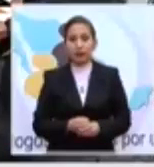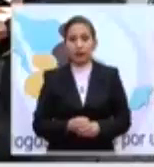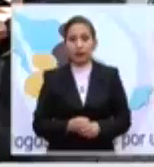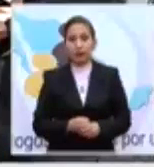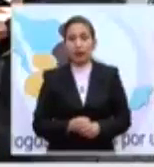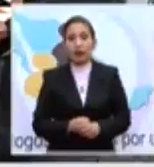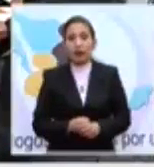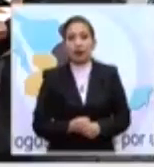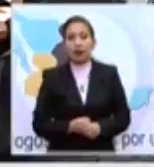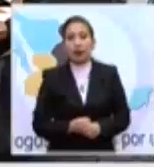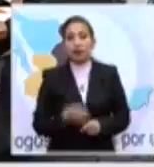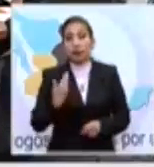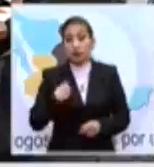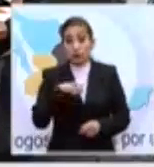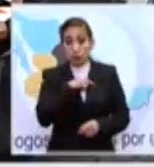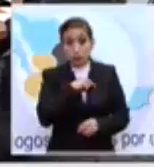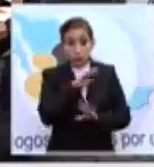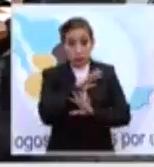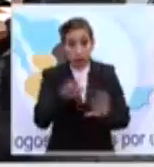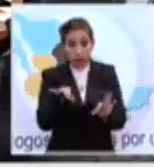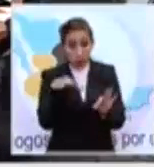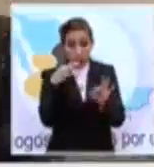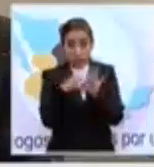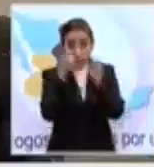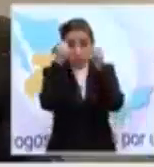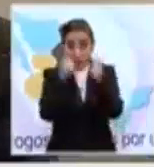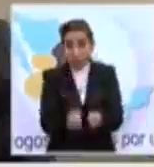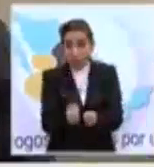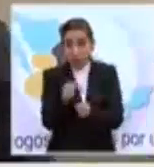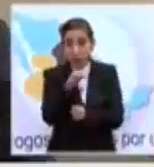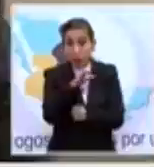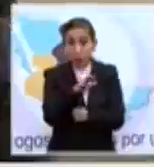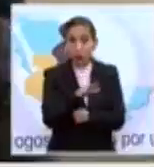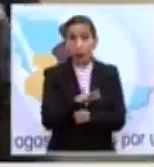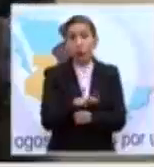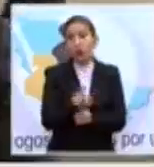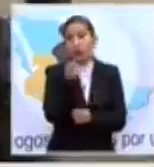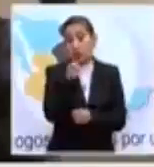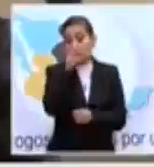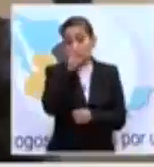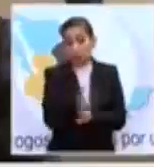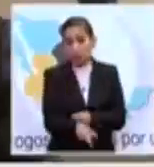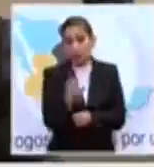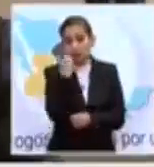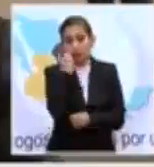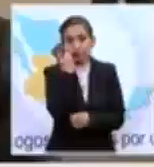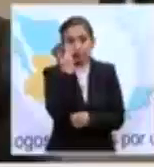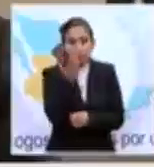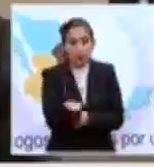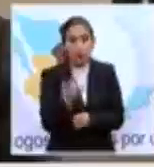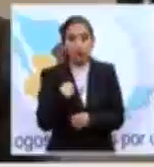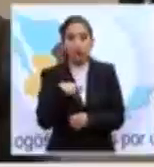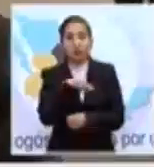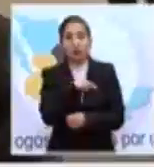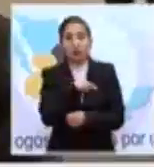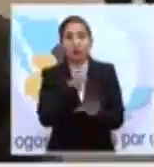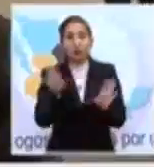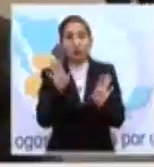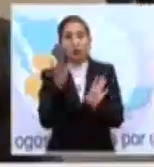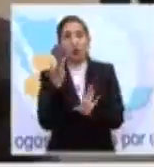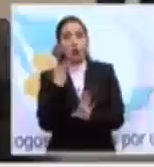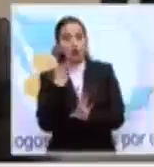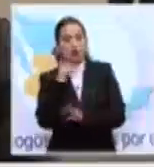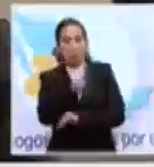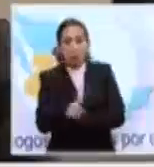No estamos teniendo, cuando menos, una certeza en lo que verdaderamente queremos nosotros como una política